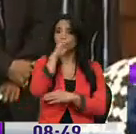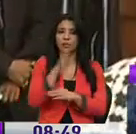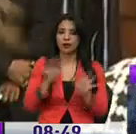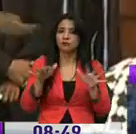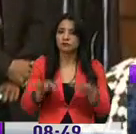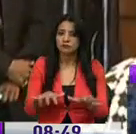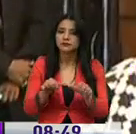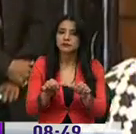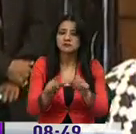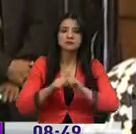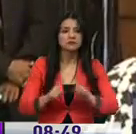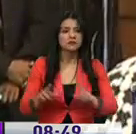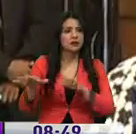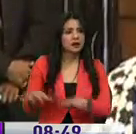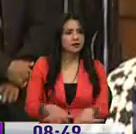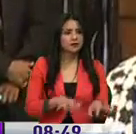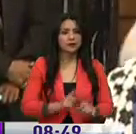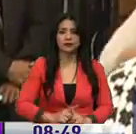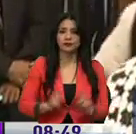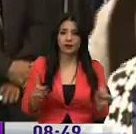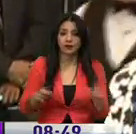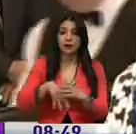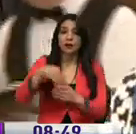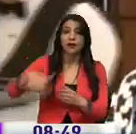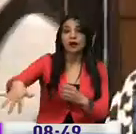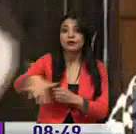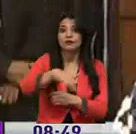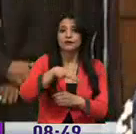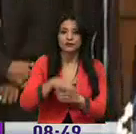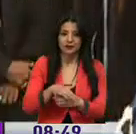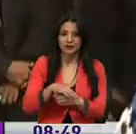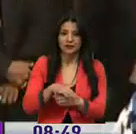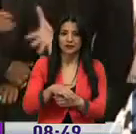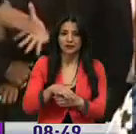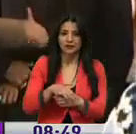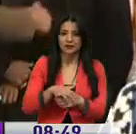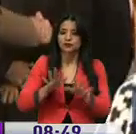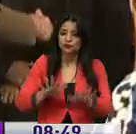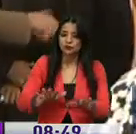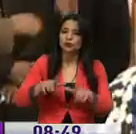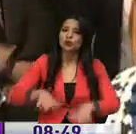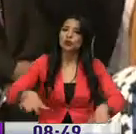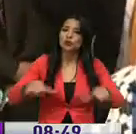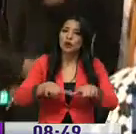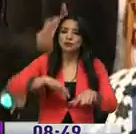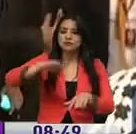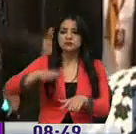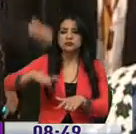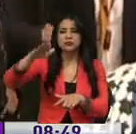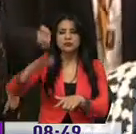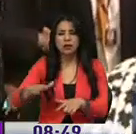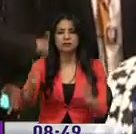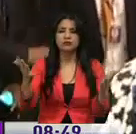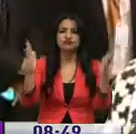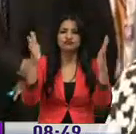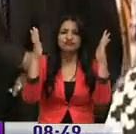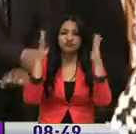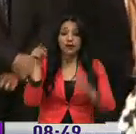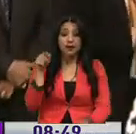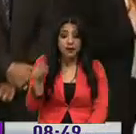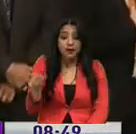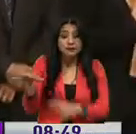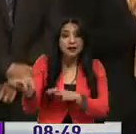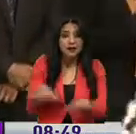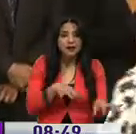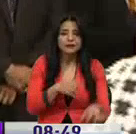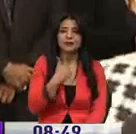pero la cantidad de actividades que se dan incluso por fuera del poblado, las zonas que son montañosas, selváticas, esas